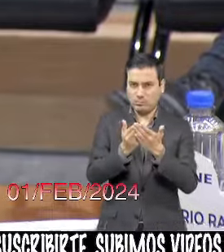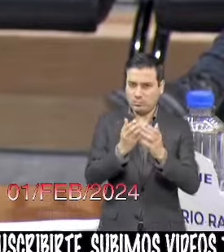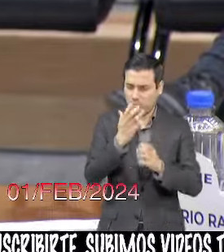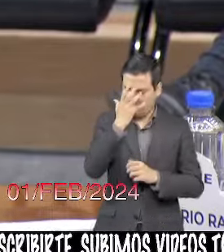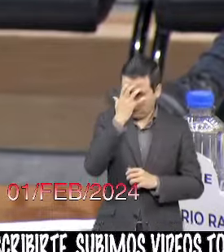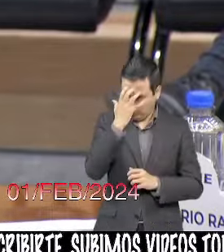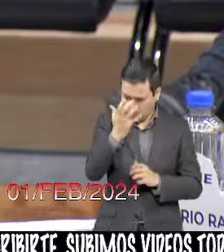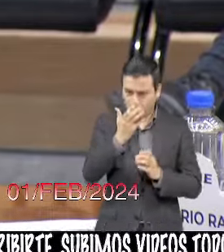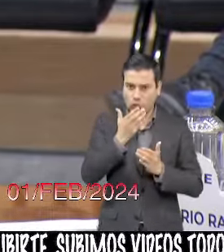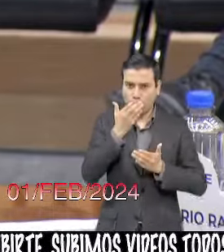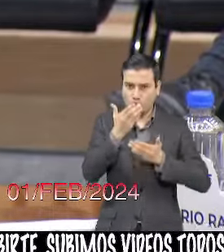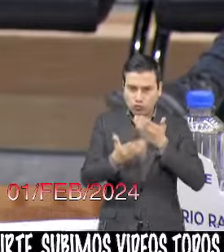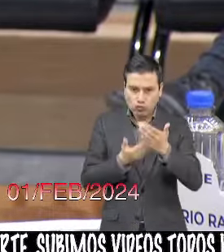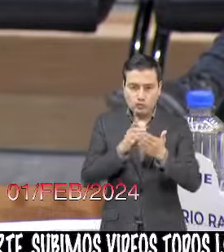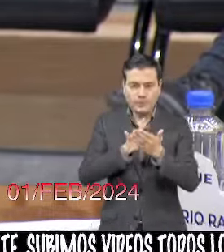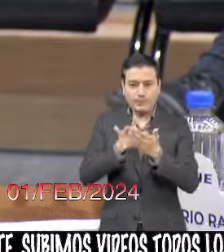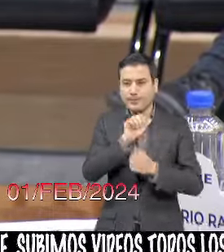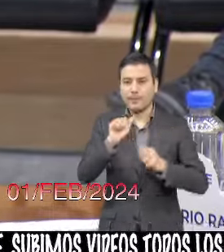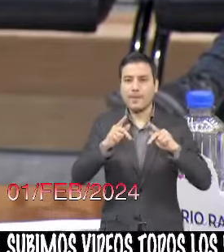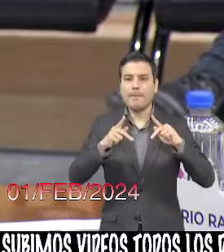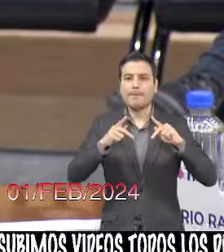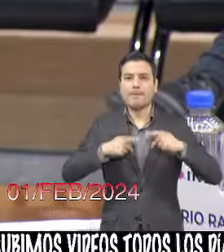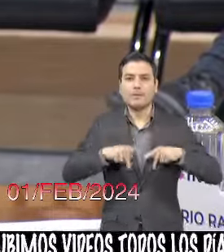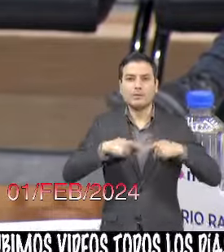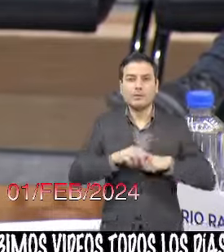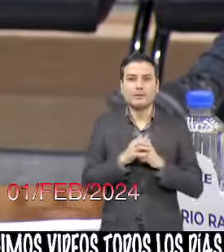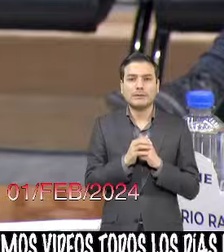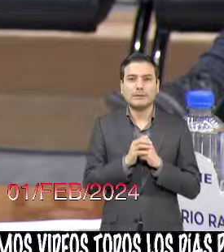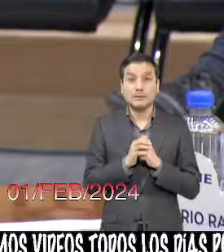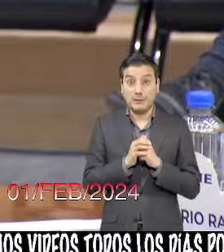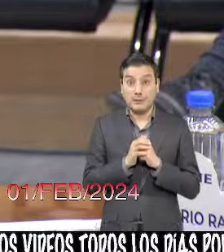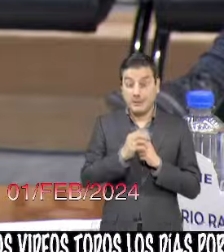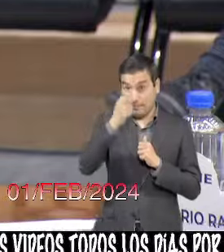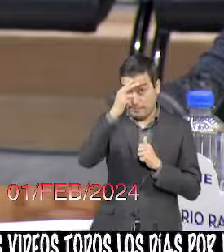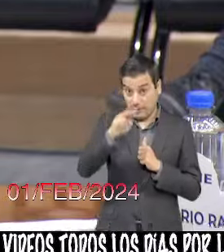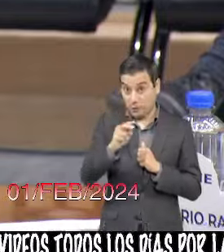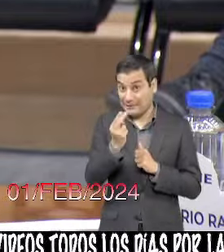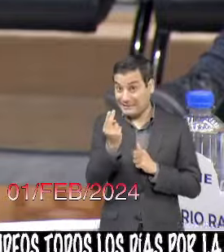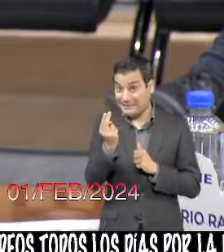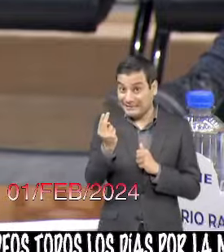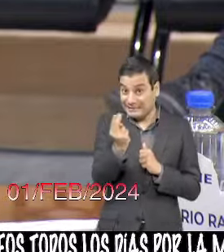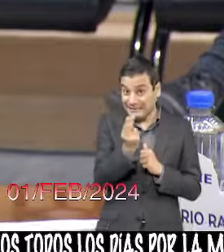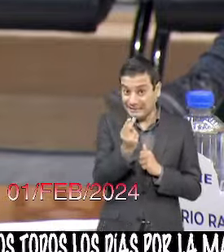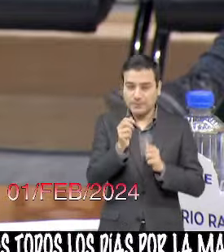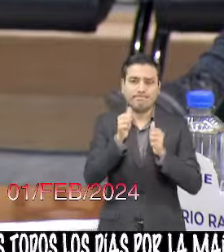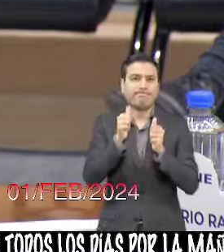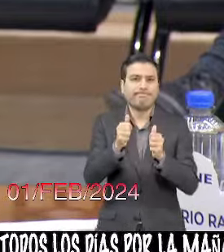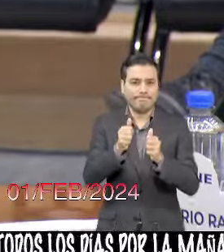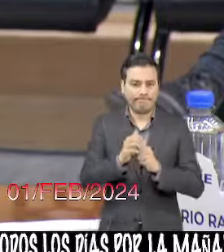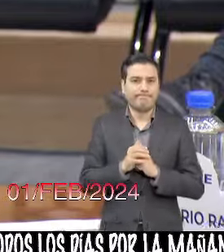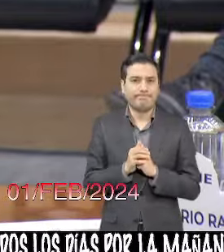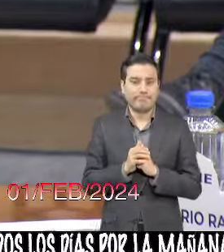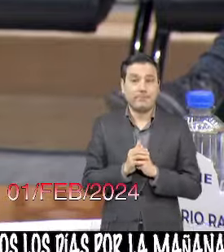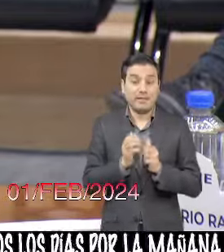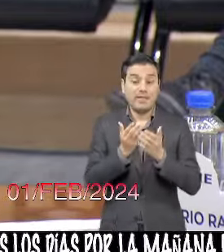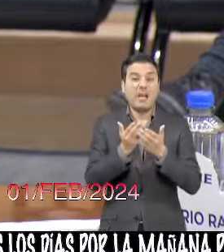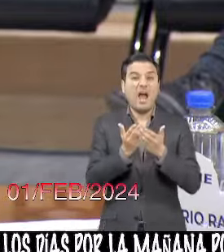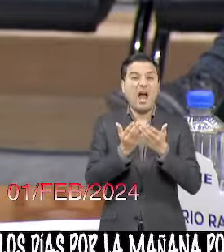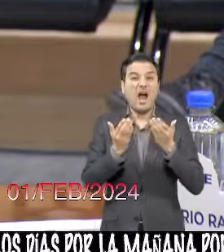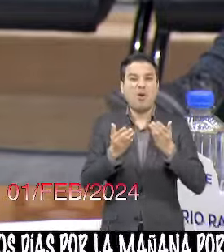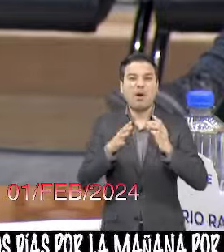ciudadanía, que atiende las necesidades que demanda nuestra sociedad. El panorama en el que nos